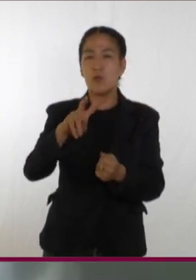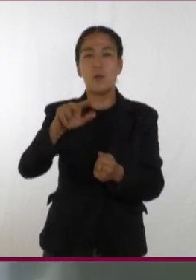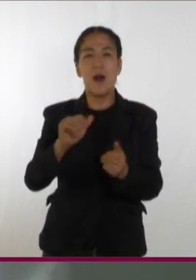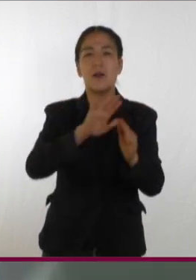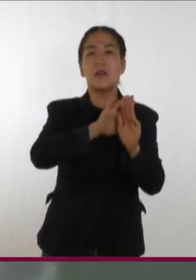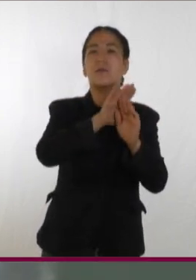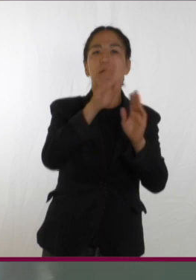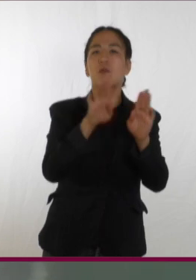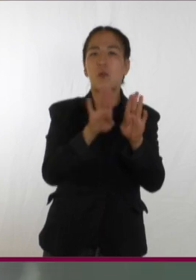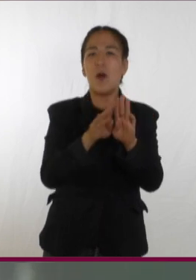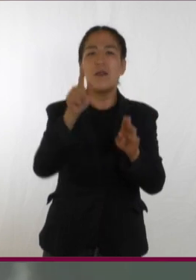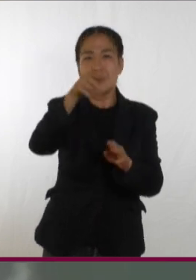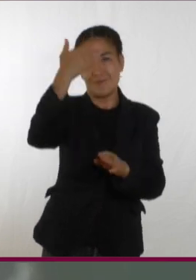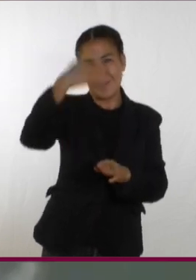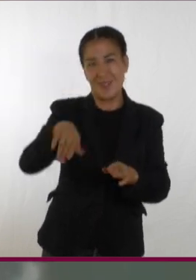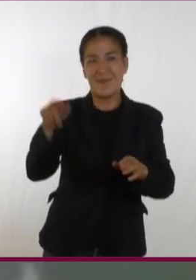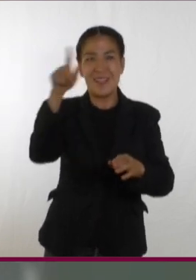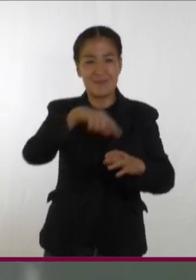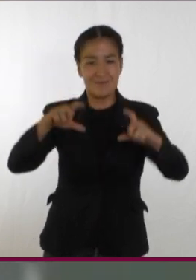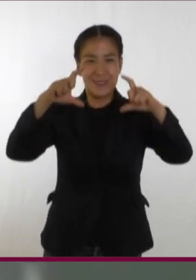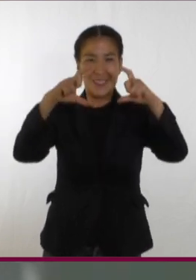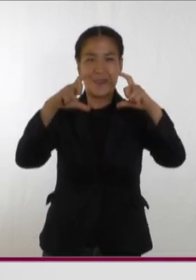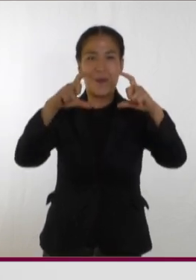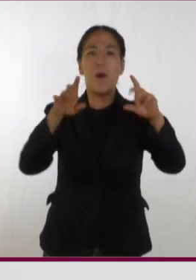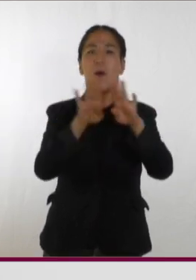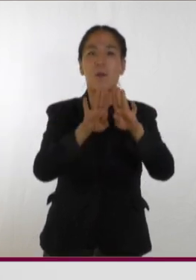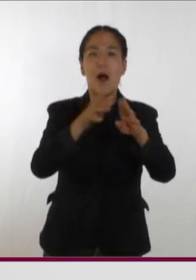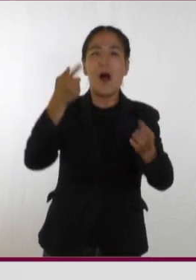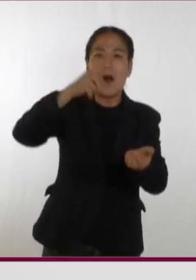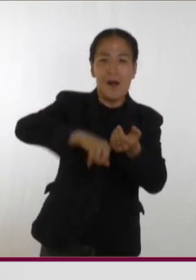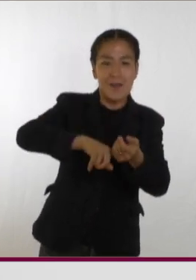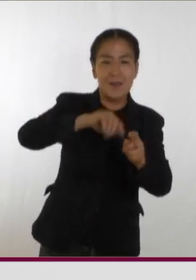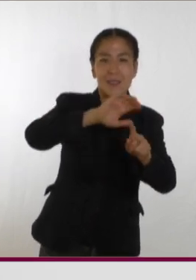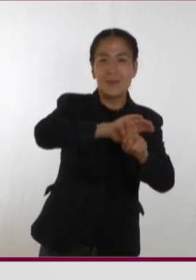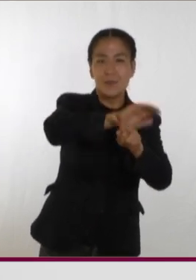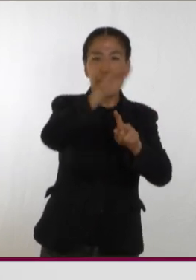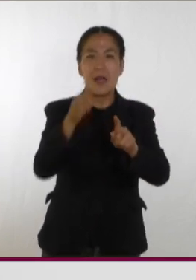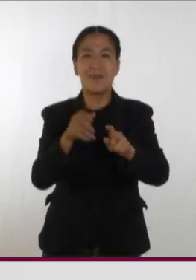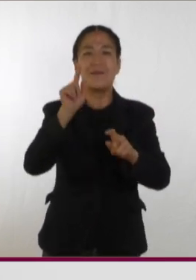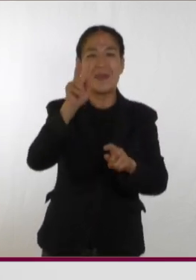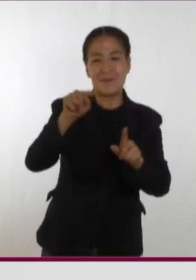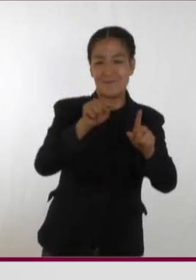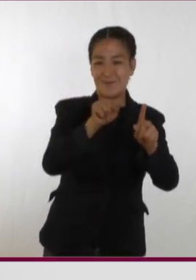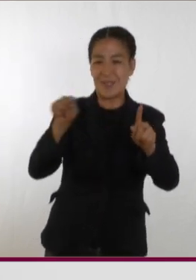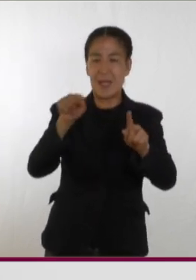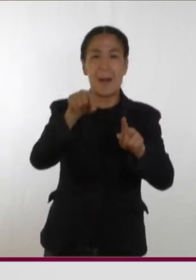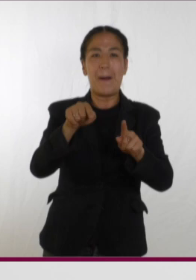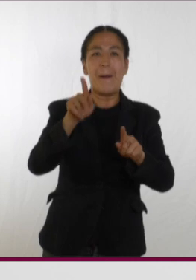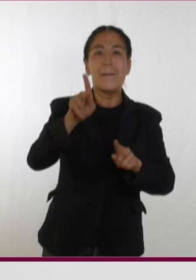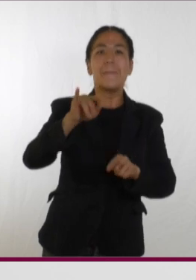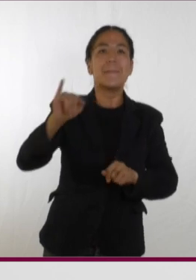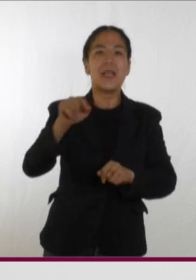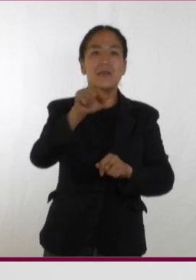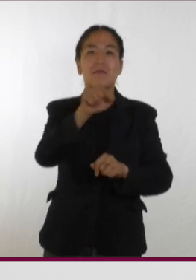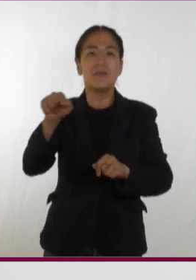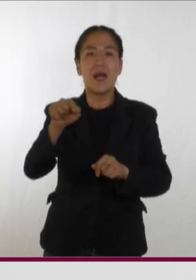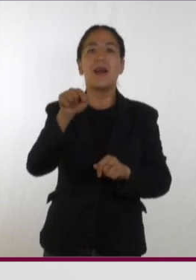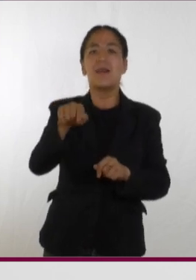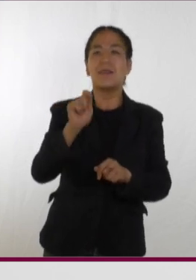parece muy obvia, porque ya la aprendimos, es el círculo. O sea, el círculo que tiene ese famoso número